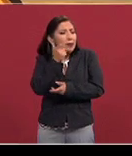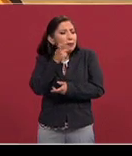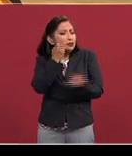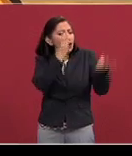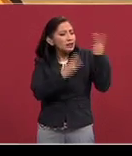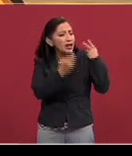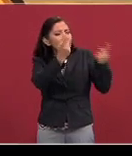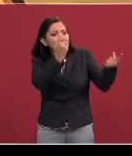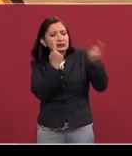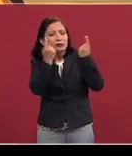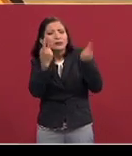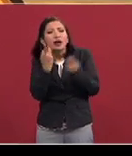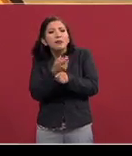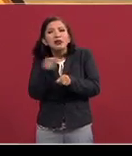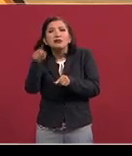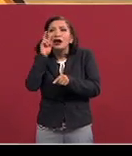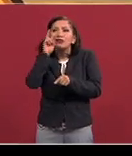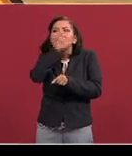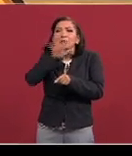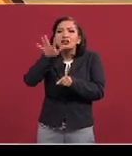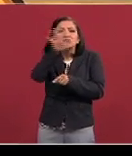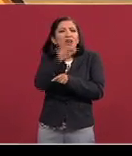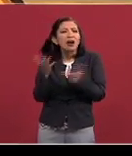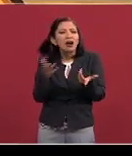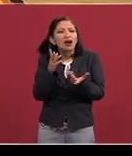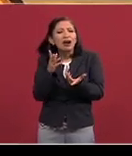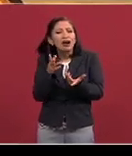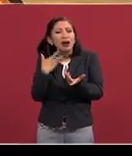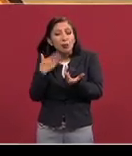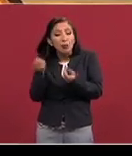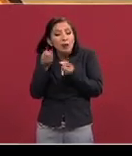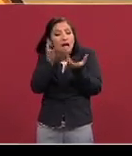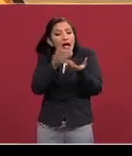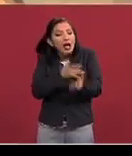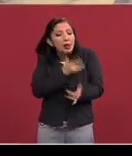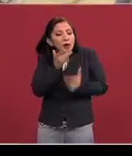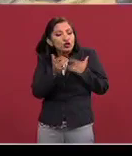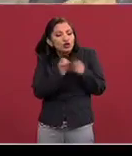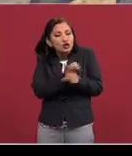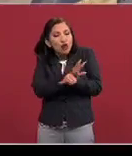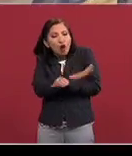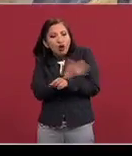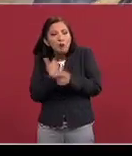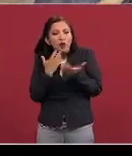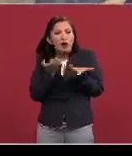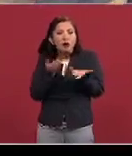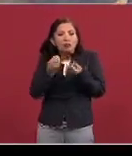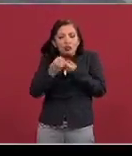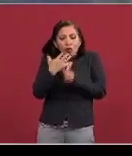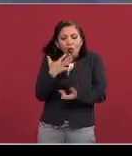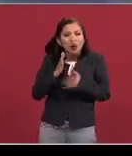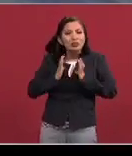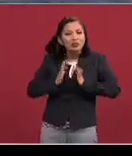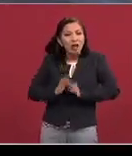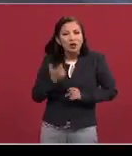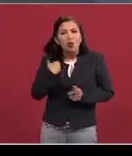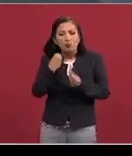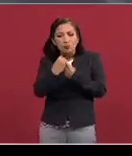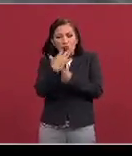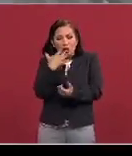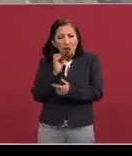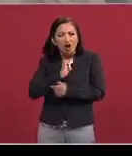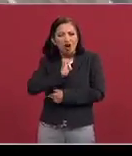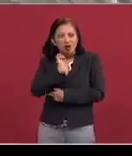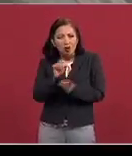gente, pero ¿qué pasa con el paisaje? El paisaje también transmite una emoción, transmite calma, transmite odio,